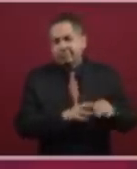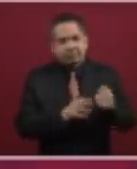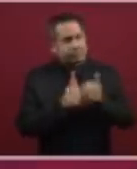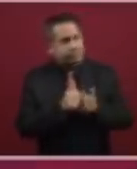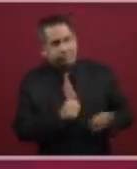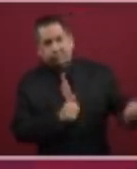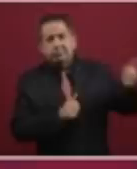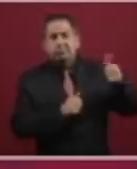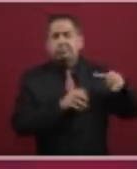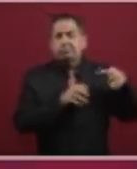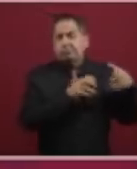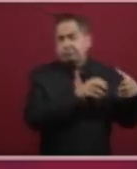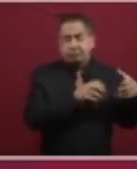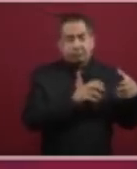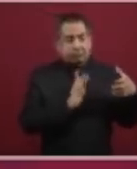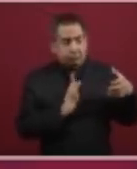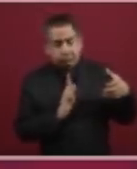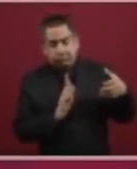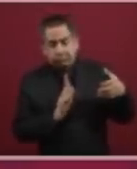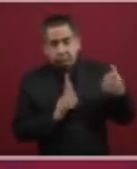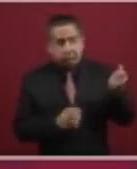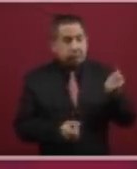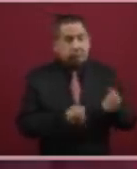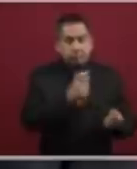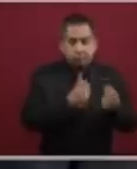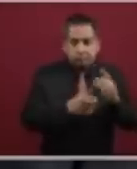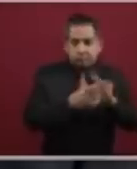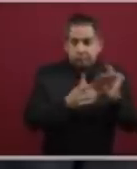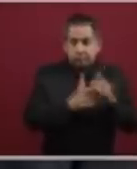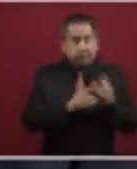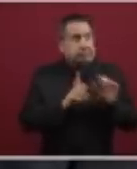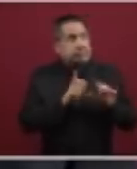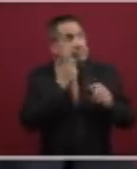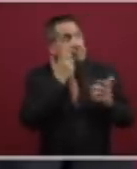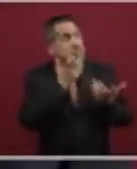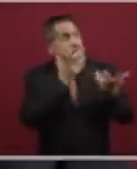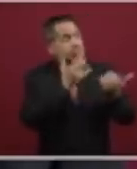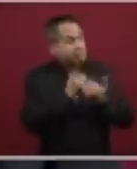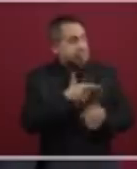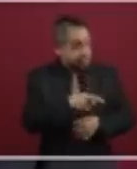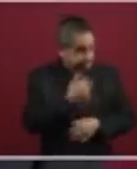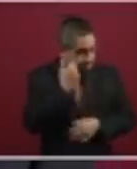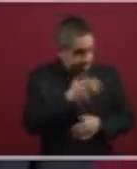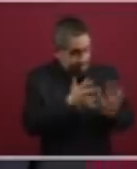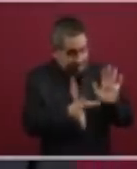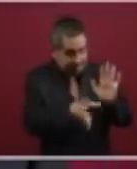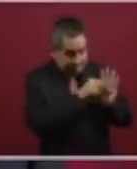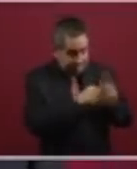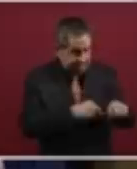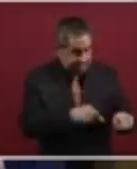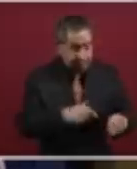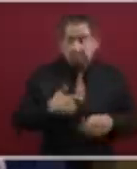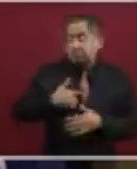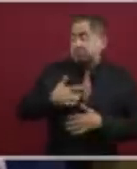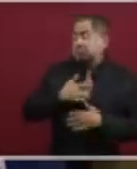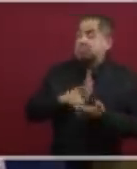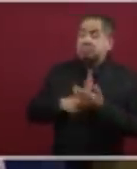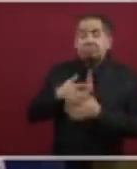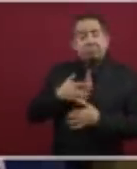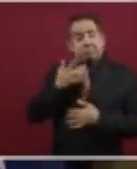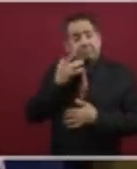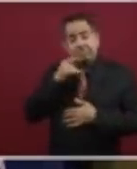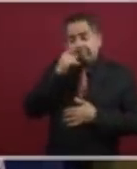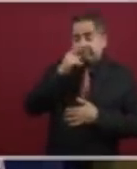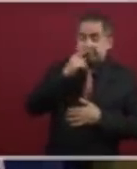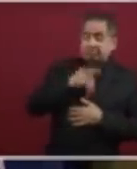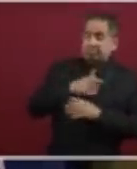arriba, pero como hay mucho aspiracionismo, ya todo mundo también se siente fifí. No, pues